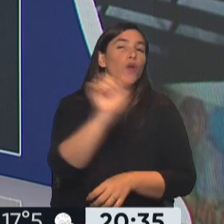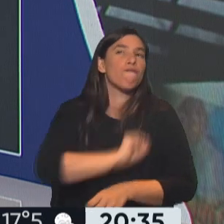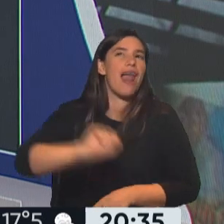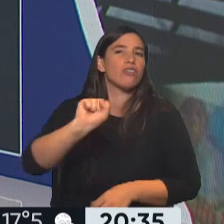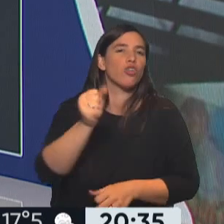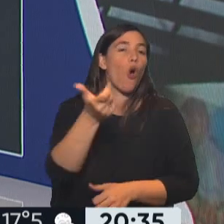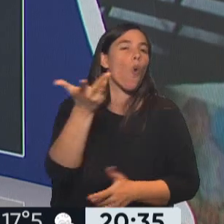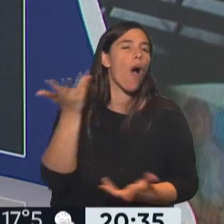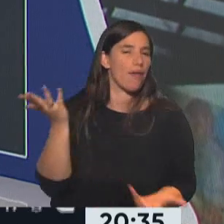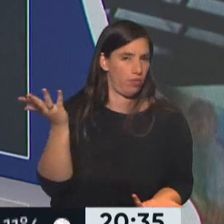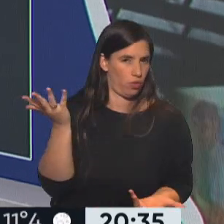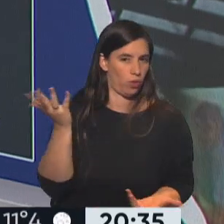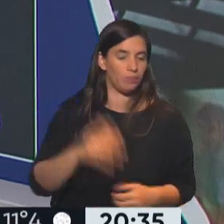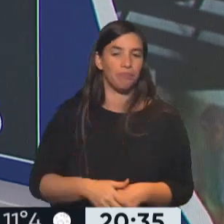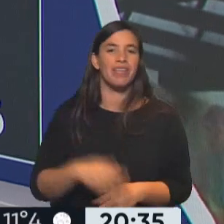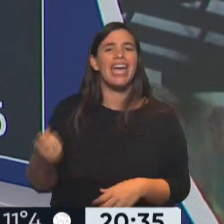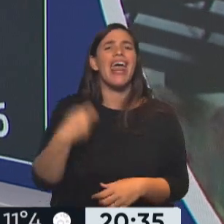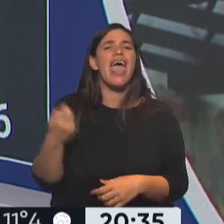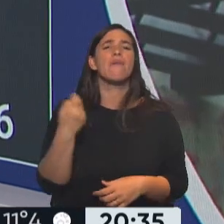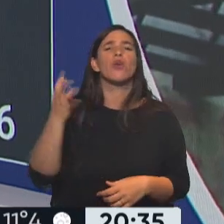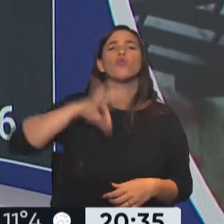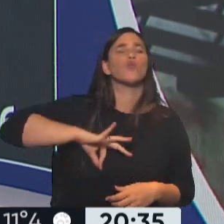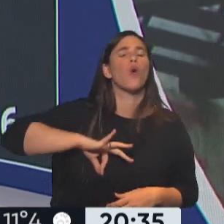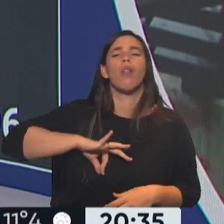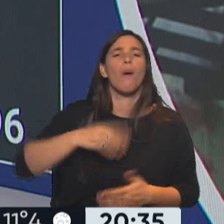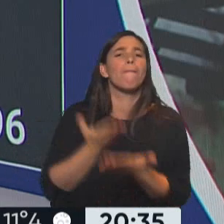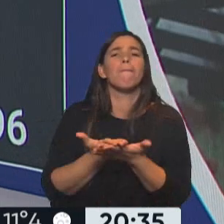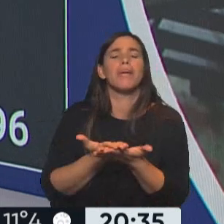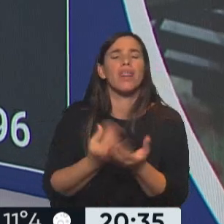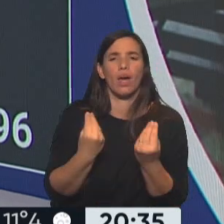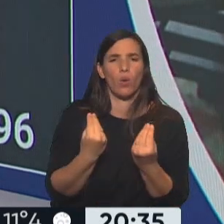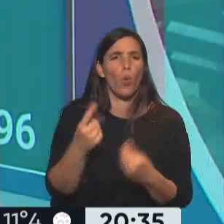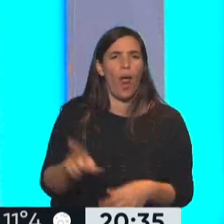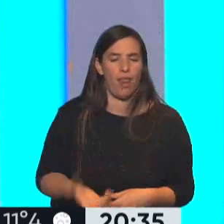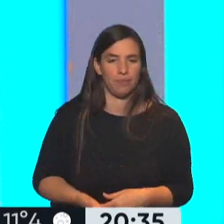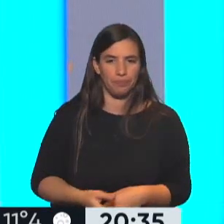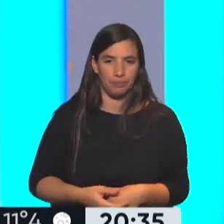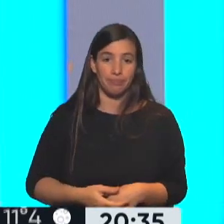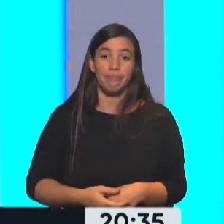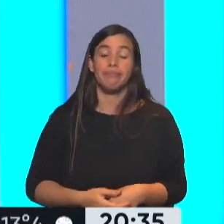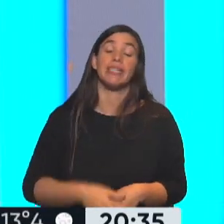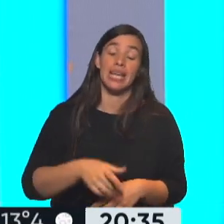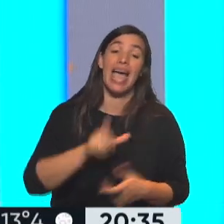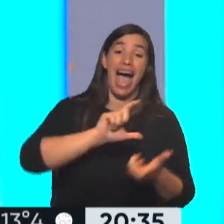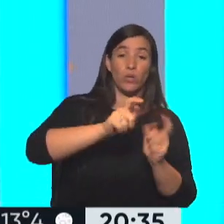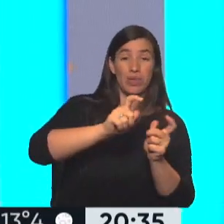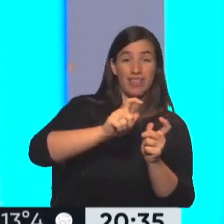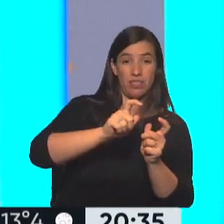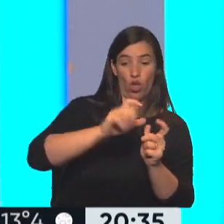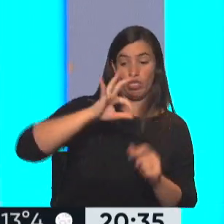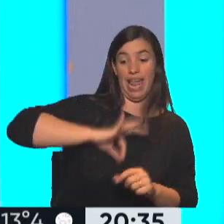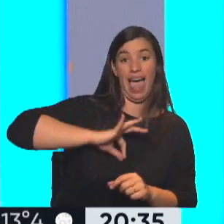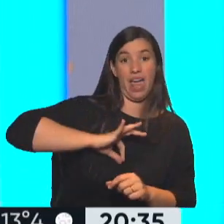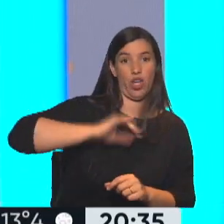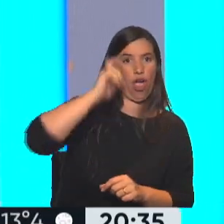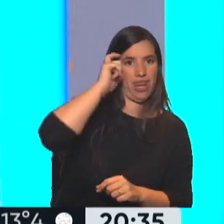gremios qué salario están pidiendo? Bueno, si vos actualizás el salario de enero con la inflación,